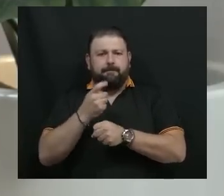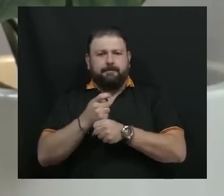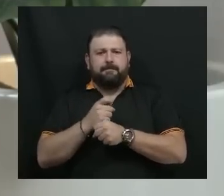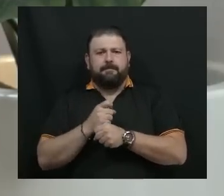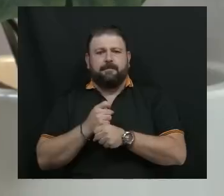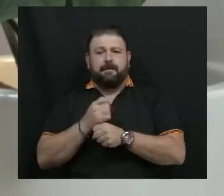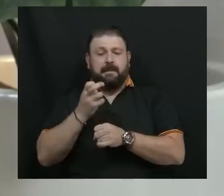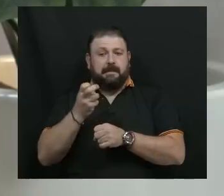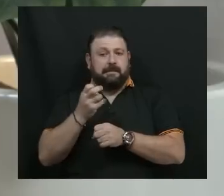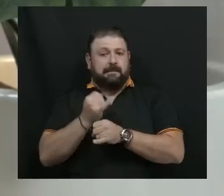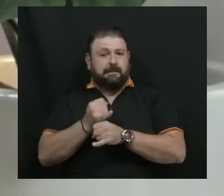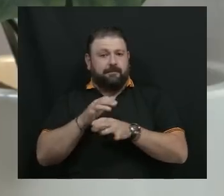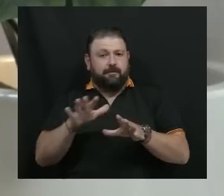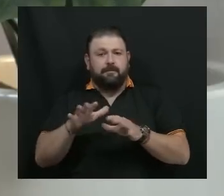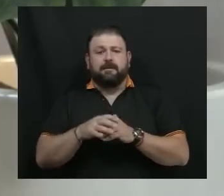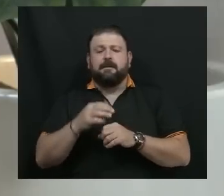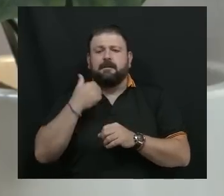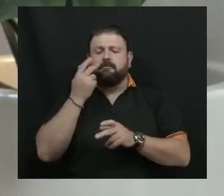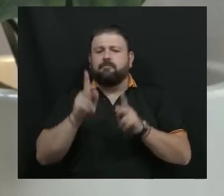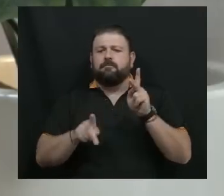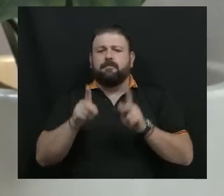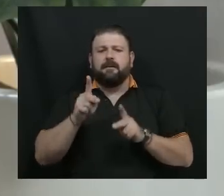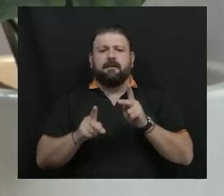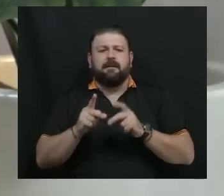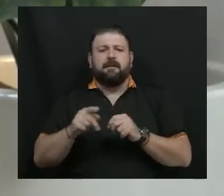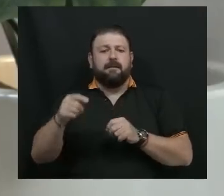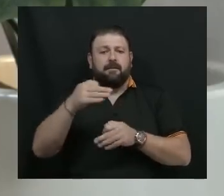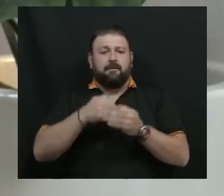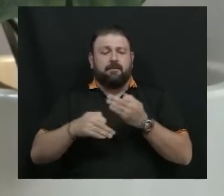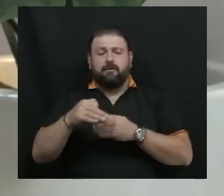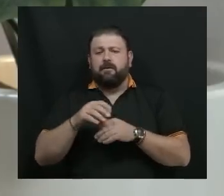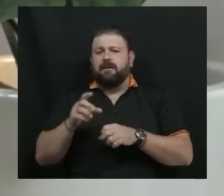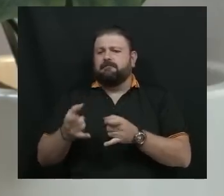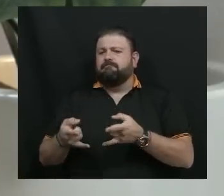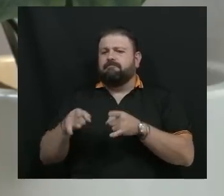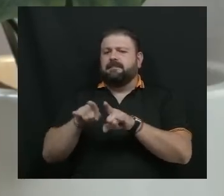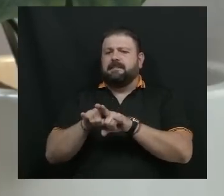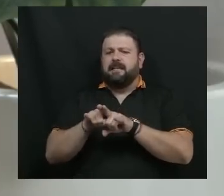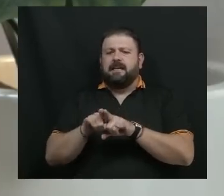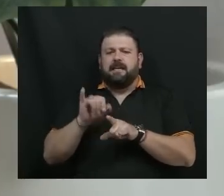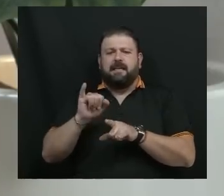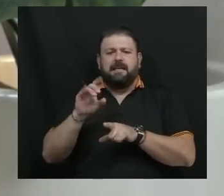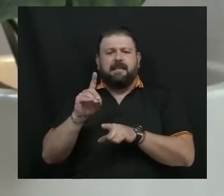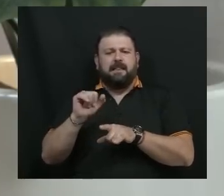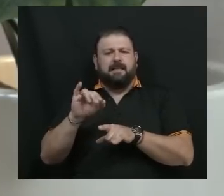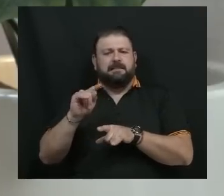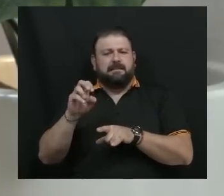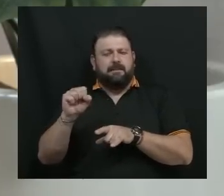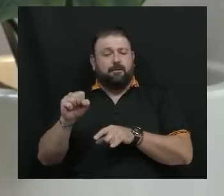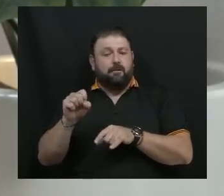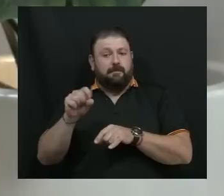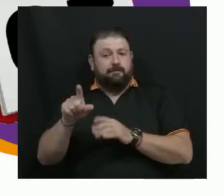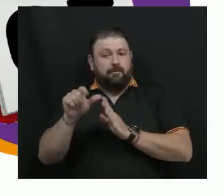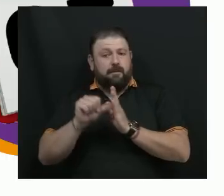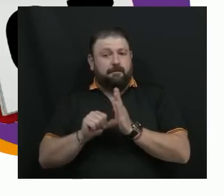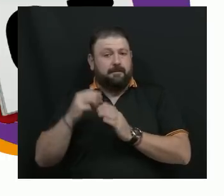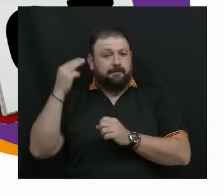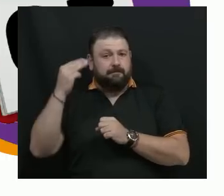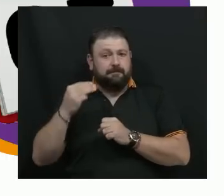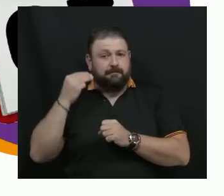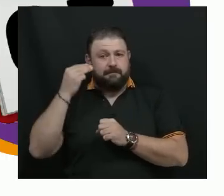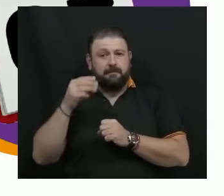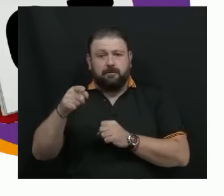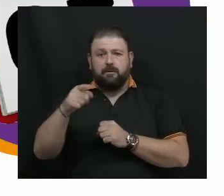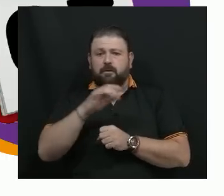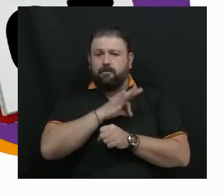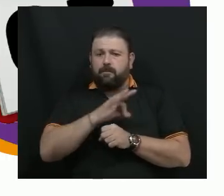esta información y te vamos a platicar que el cierre indistinto es especial durante el mes de marzo y en este mes podrás